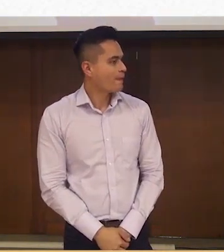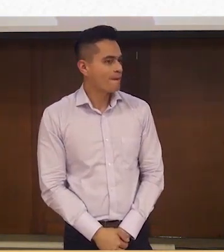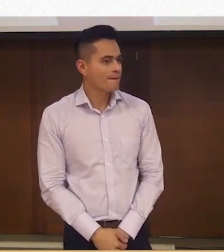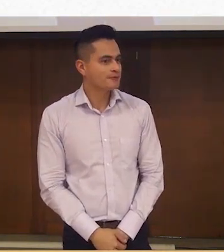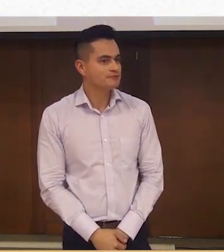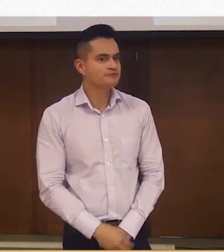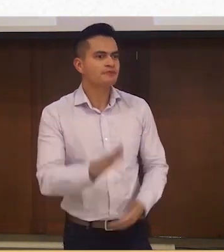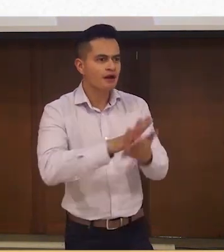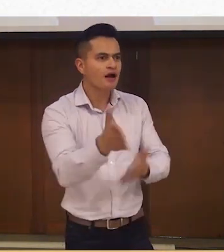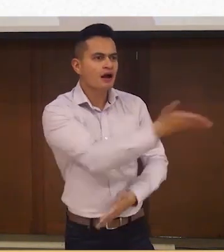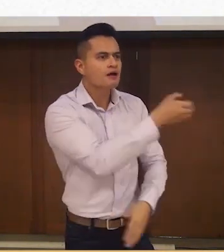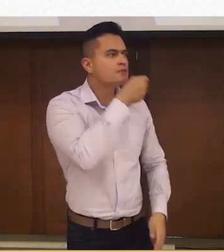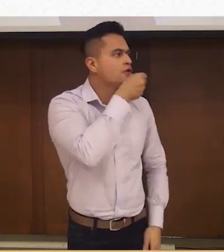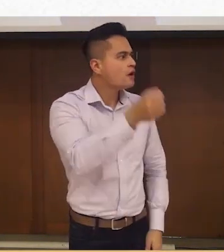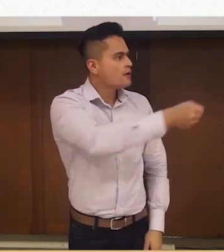ven.